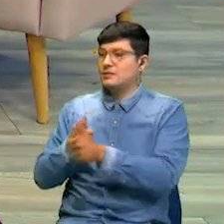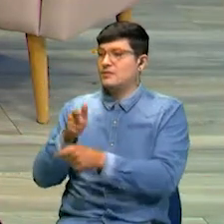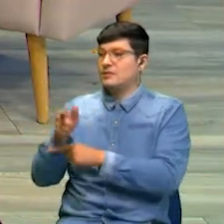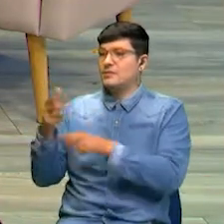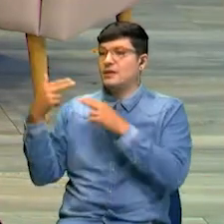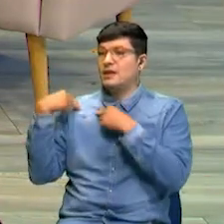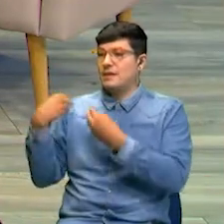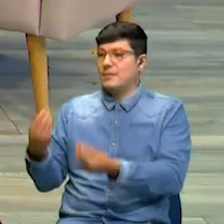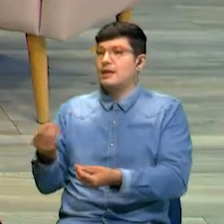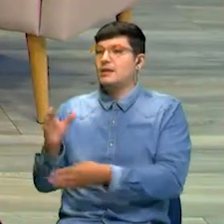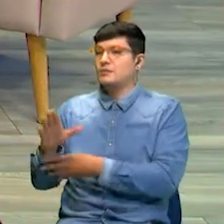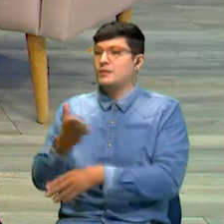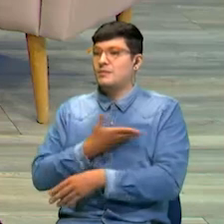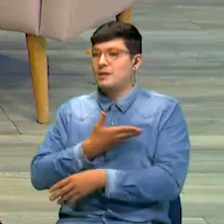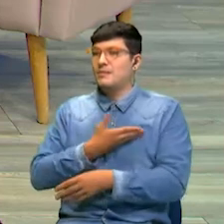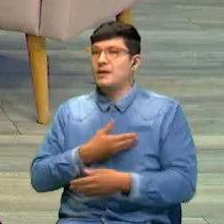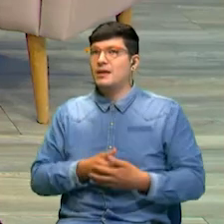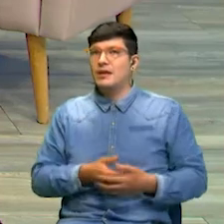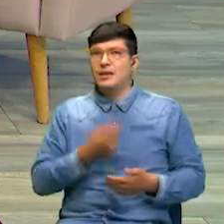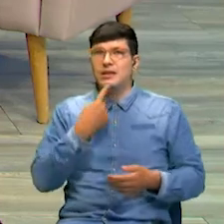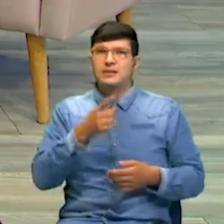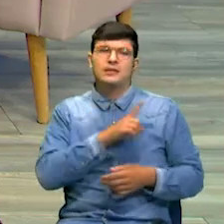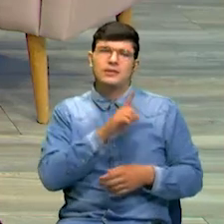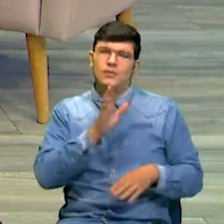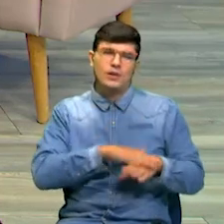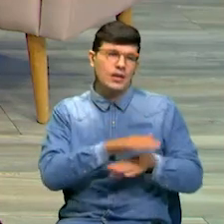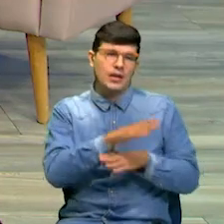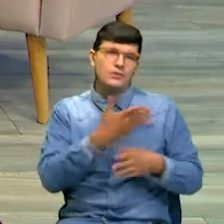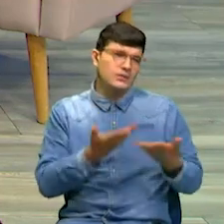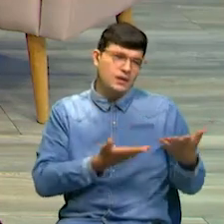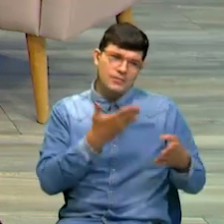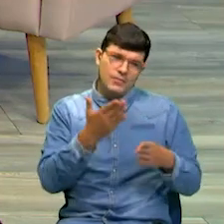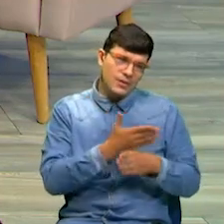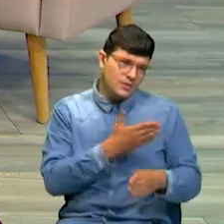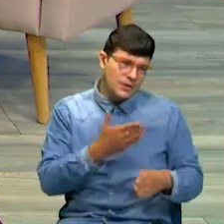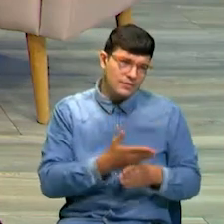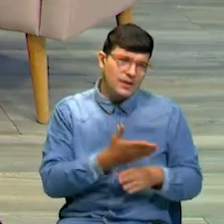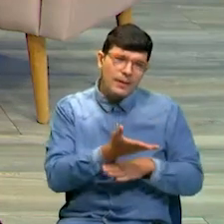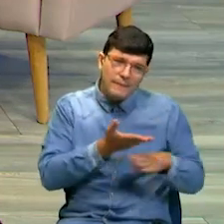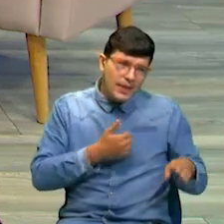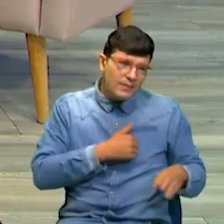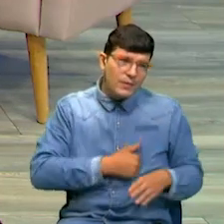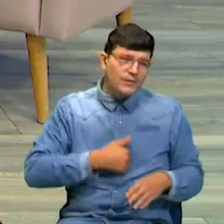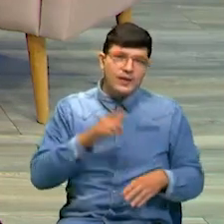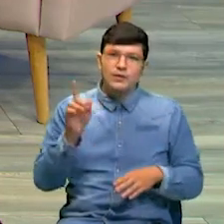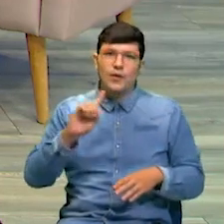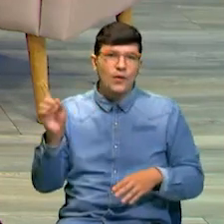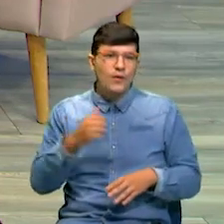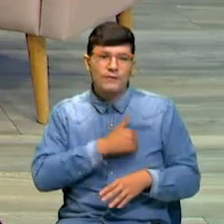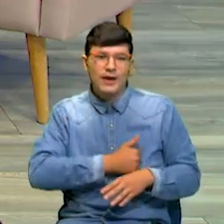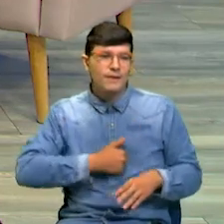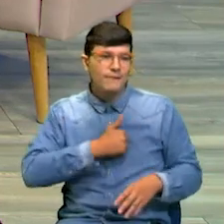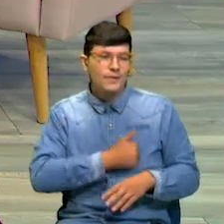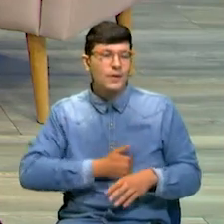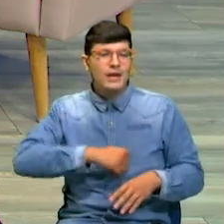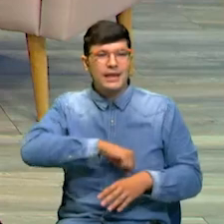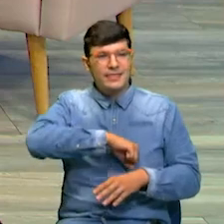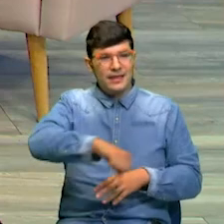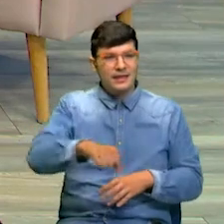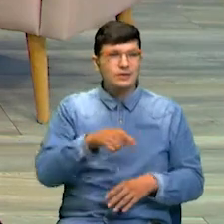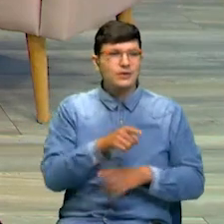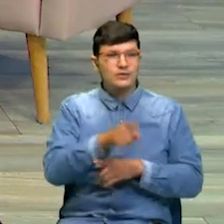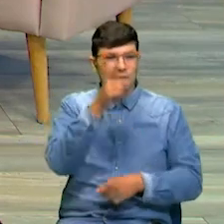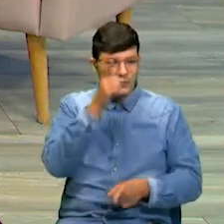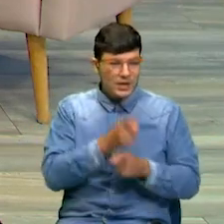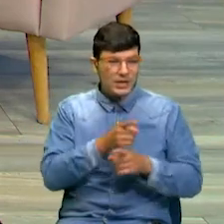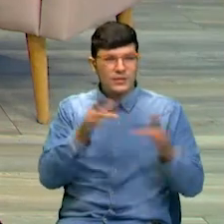para con su mamá. Ella dice que no quiere generarle problemas, sí, ¿no? Todavía no es de generar problemas, sino de un favor. Sí, no es de favor, es de derecho, es lo que debe